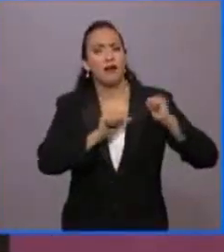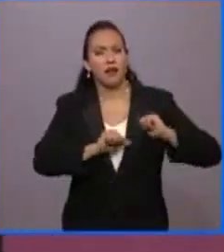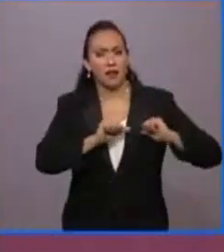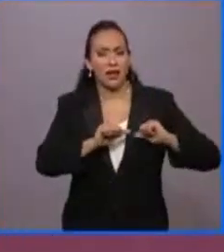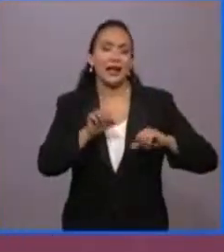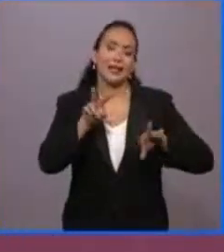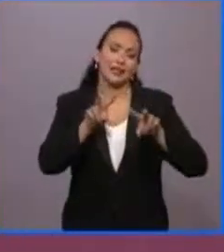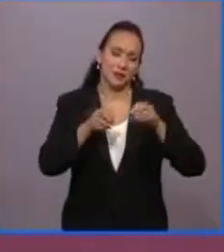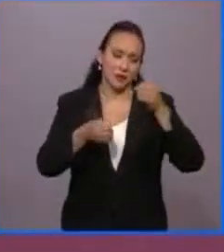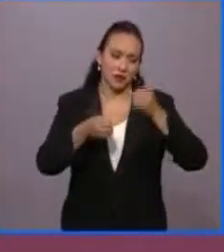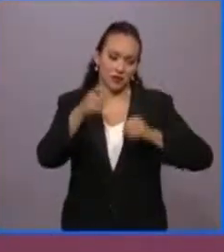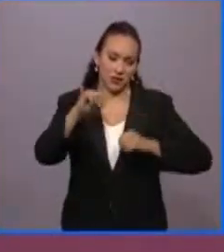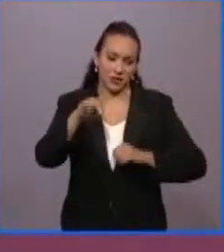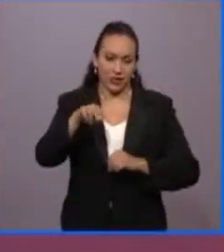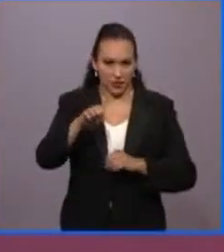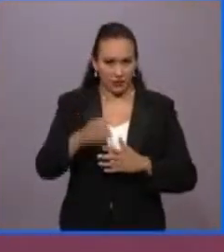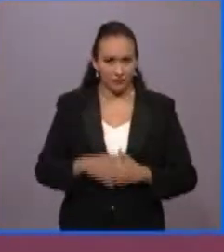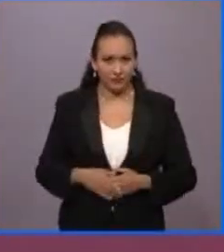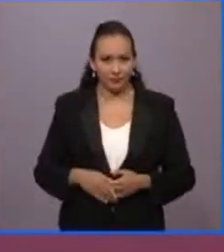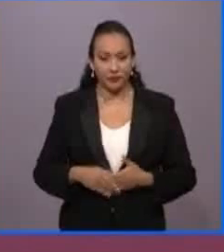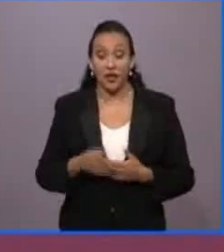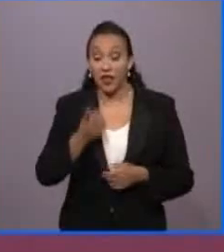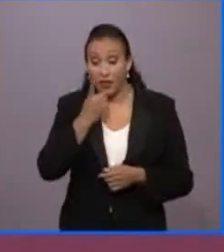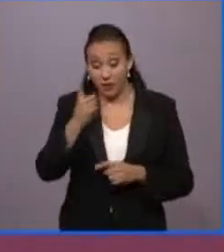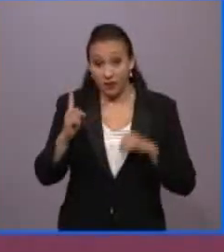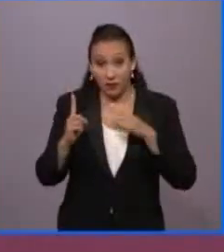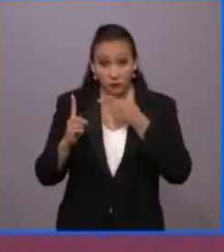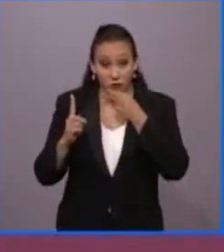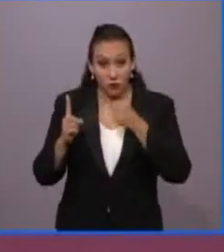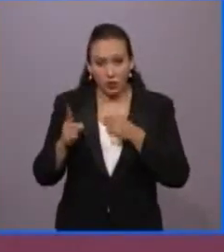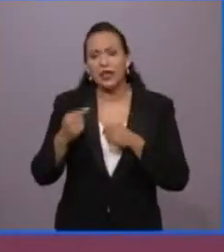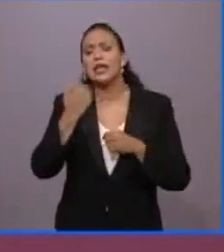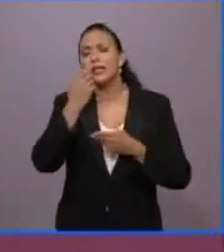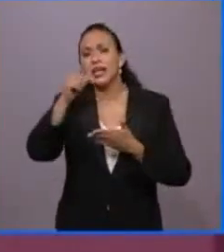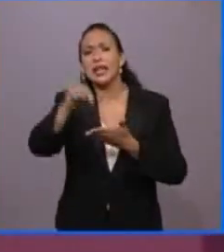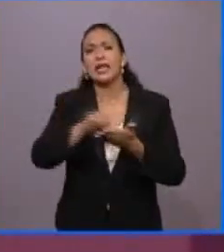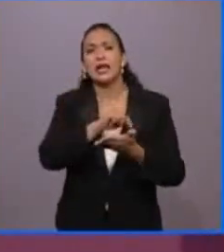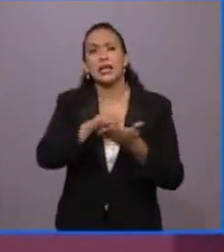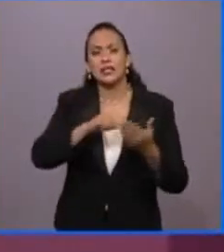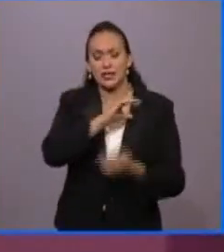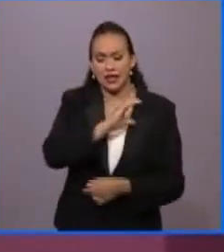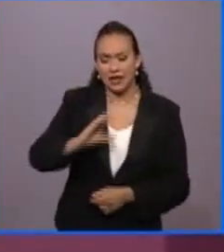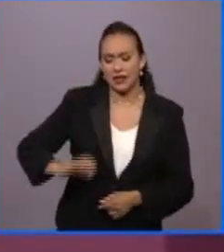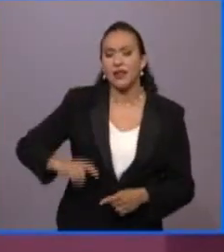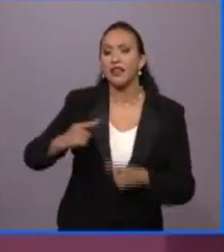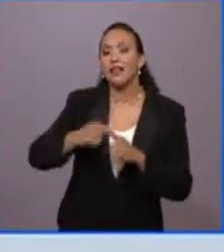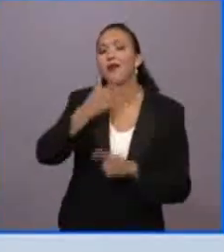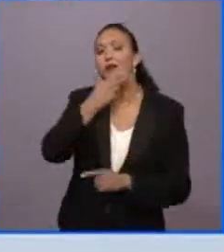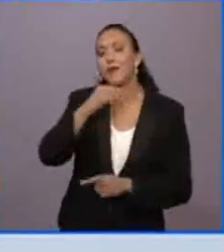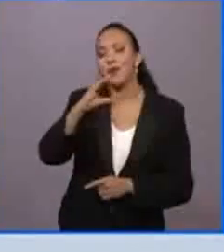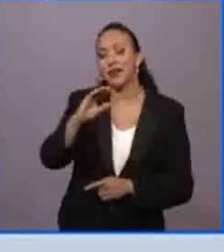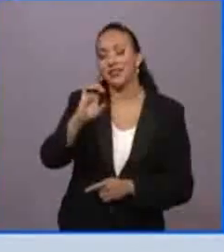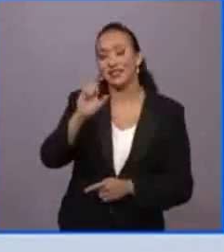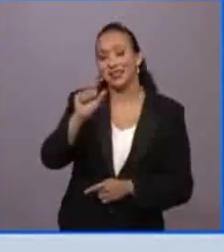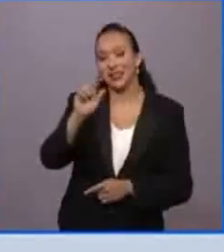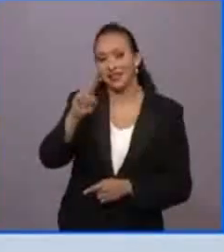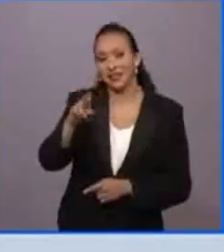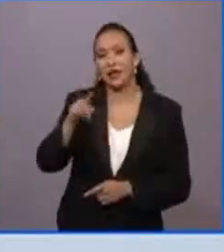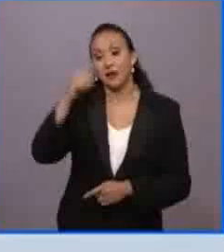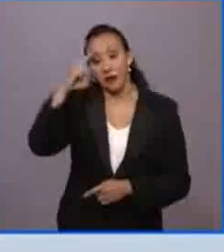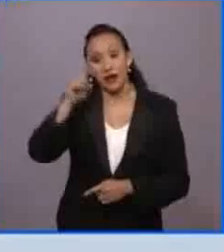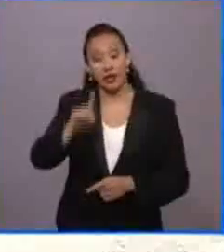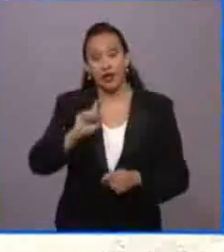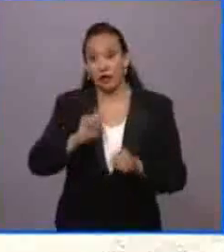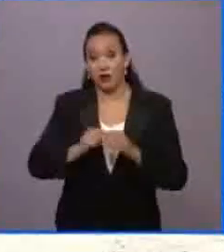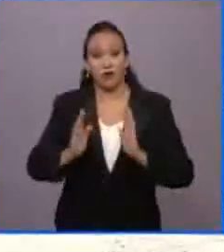de Asuntos Jurídicos del INE, en la que manifestó la imposibilidad de cancelar la candidatura de César Mario Gutiérrez Priego como ministro